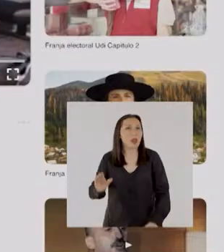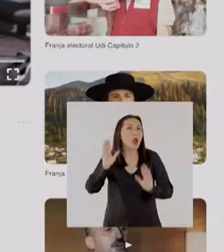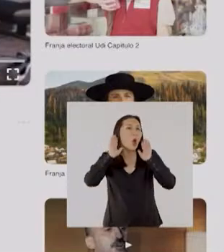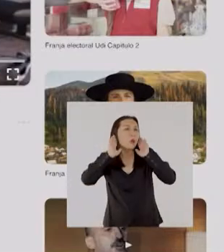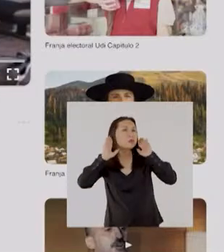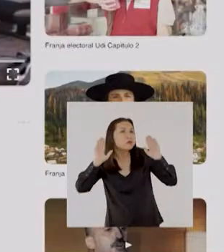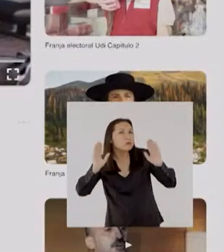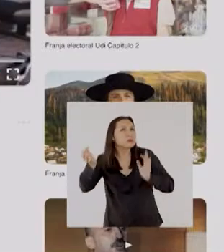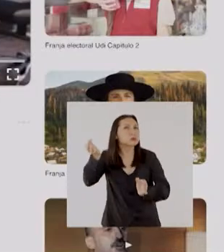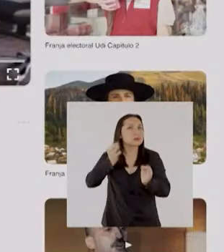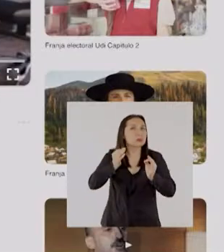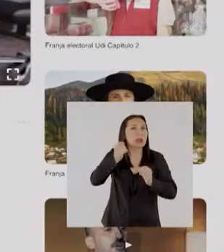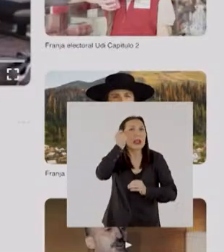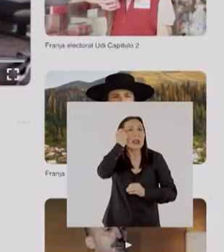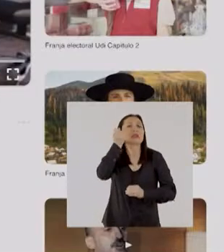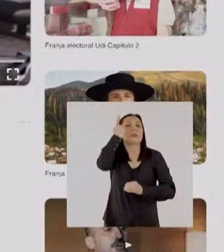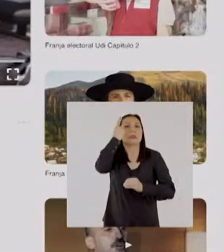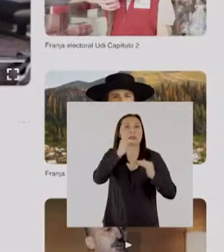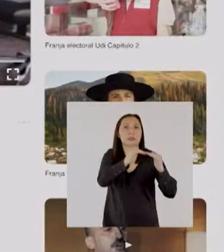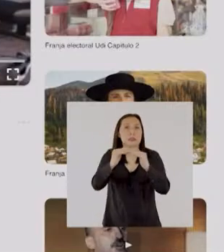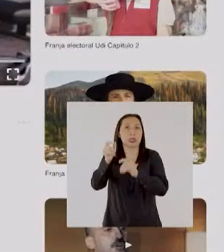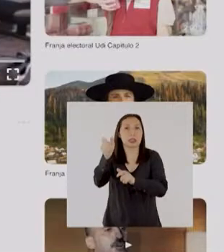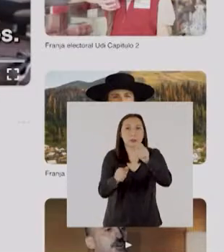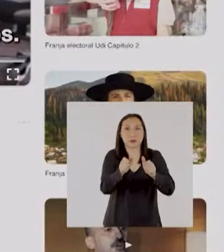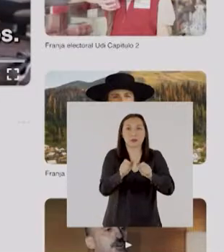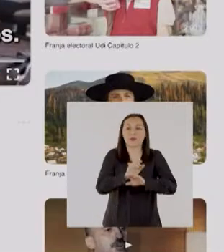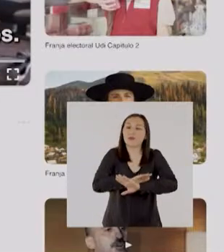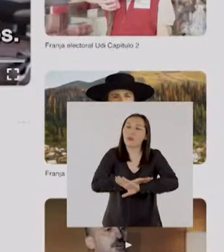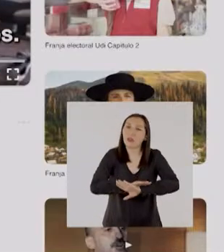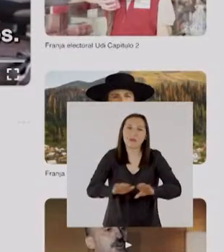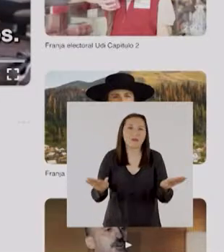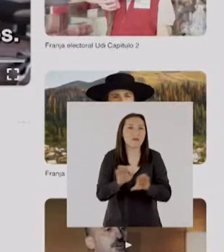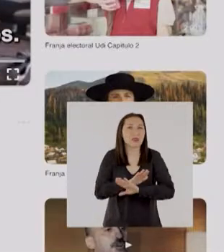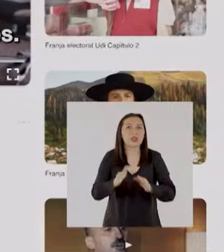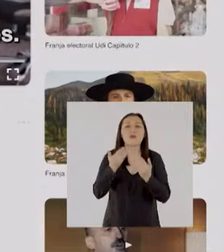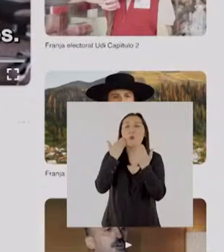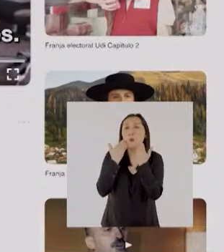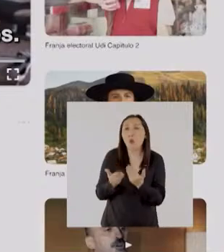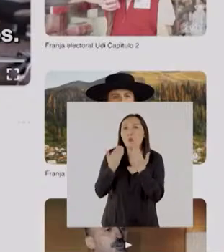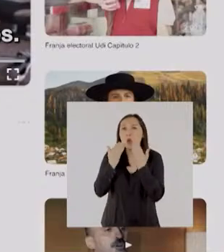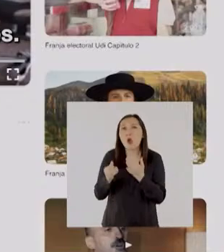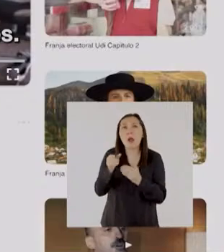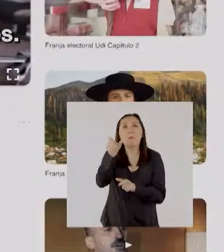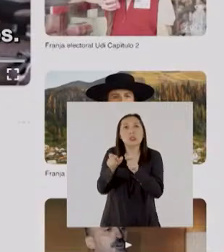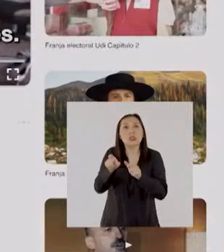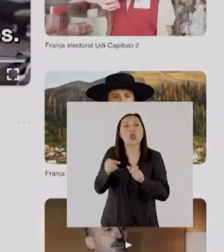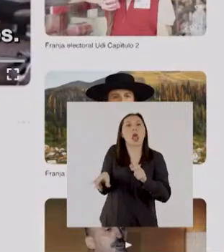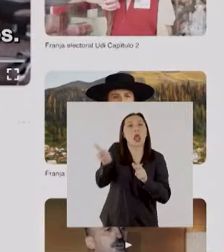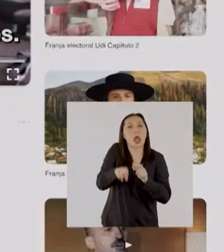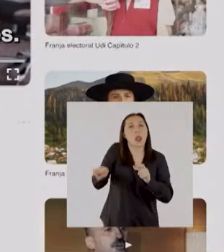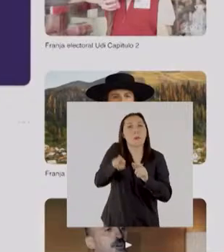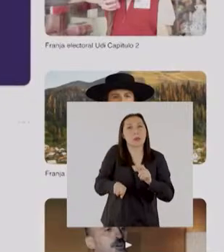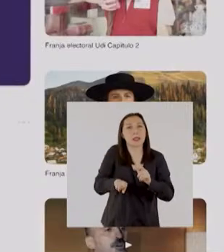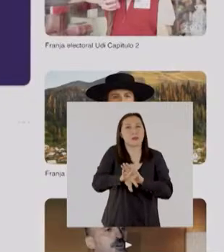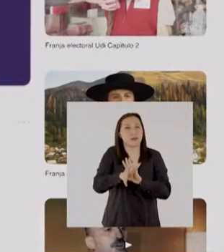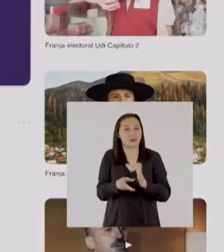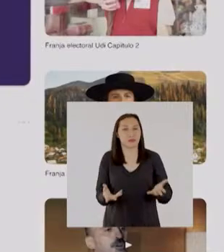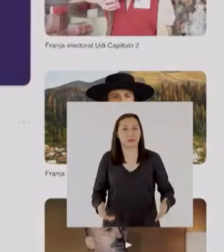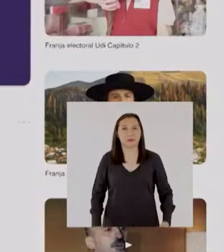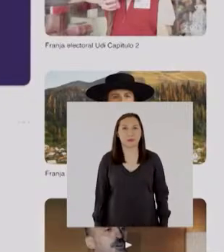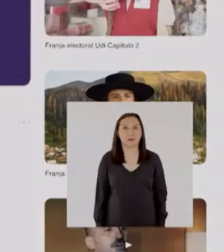escuchemos el sentido común de las personas terminemos con los beneficios para los reincidentes